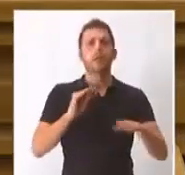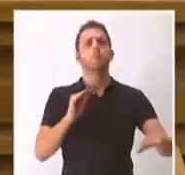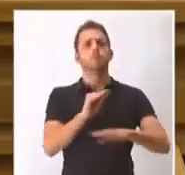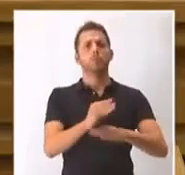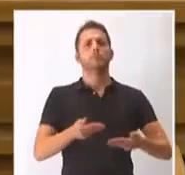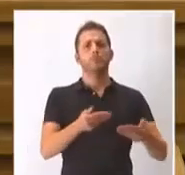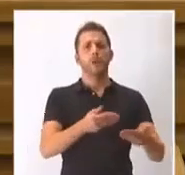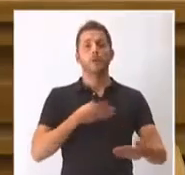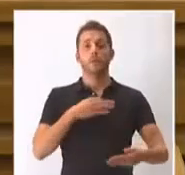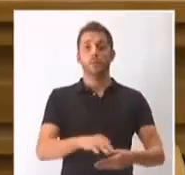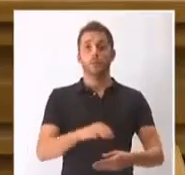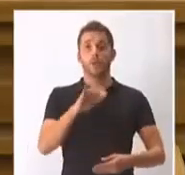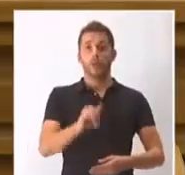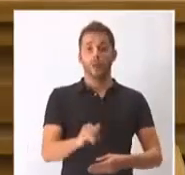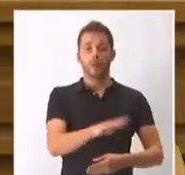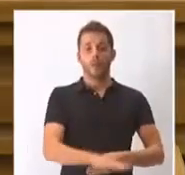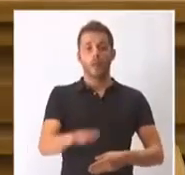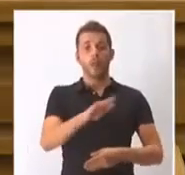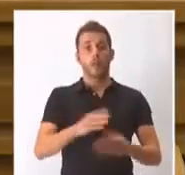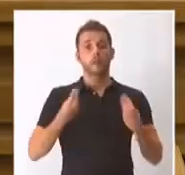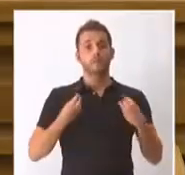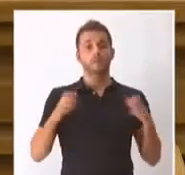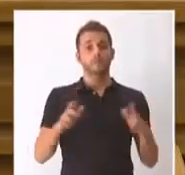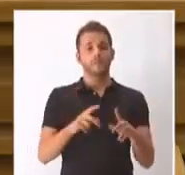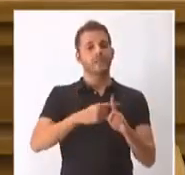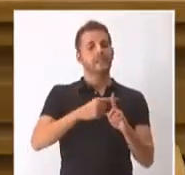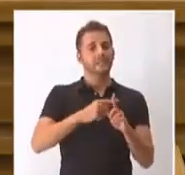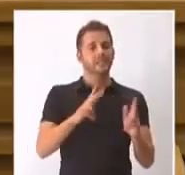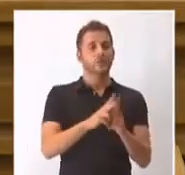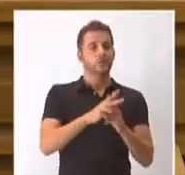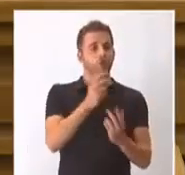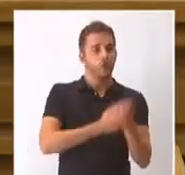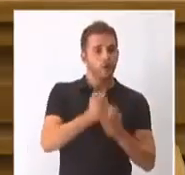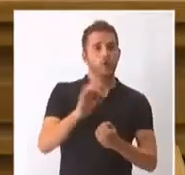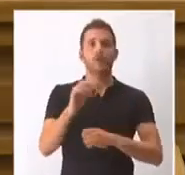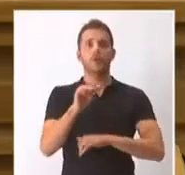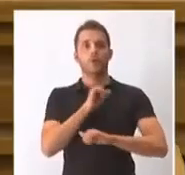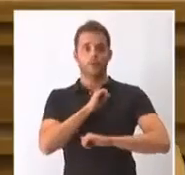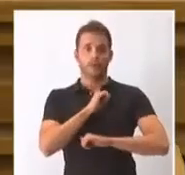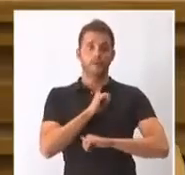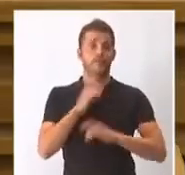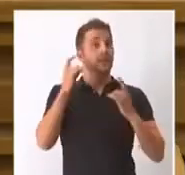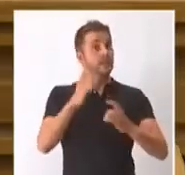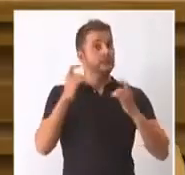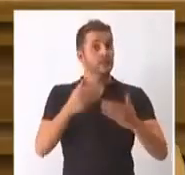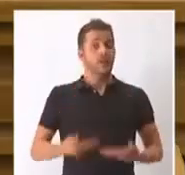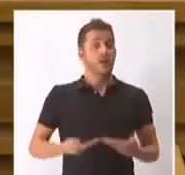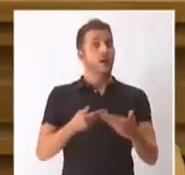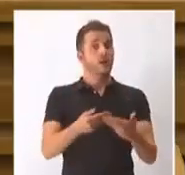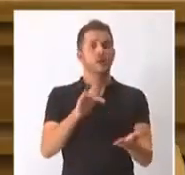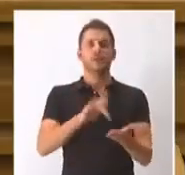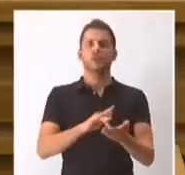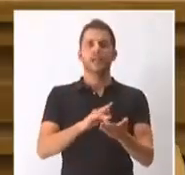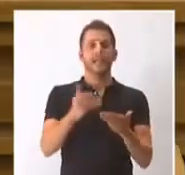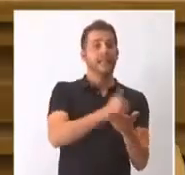con las zonas más desfavorecidas en términos socioeconómicos o de paro ponen intentando introducir en las ayudas en los ingresos en los